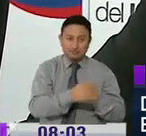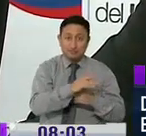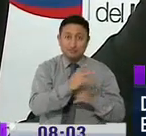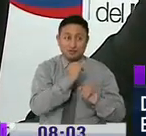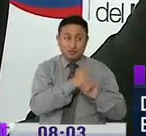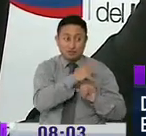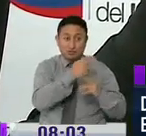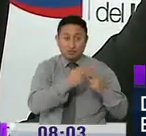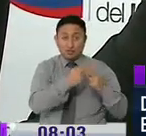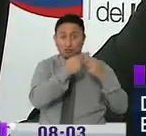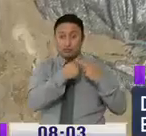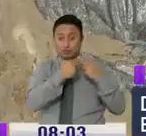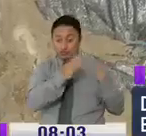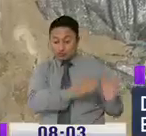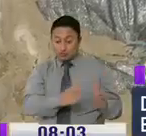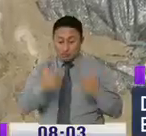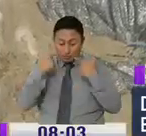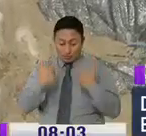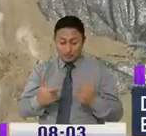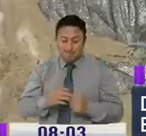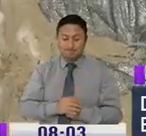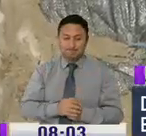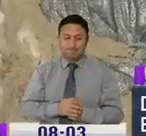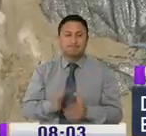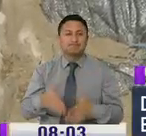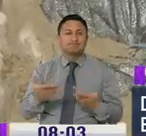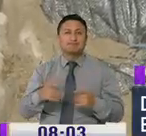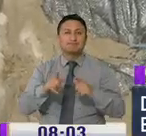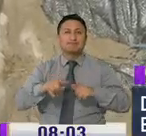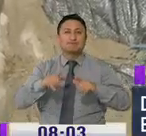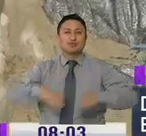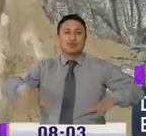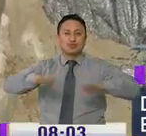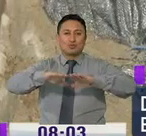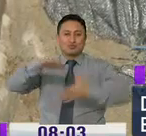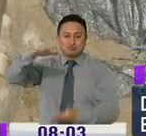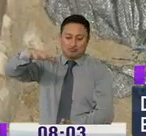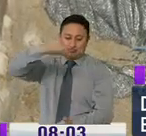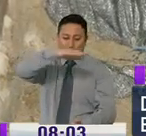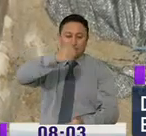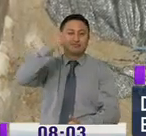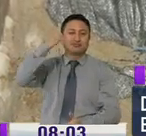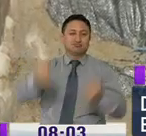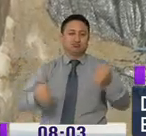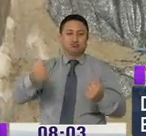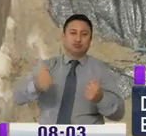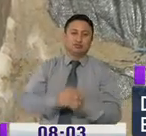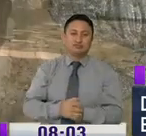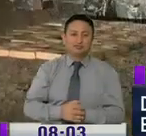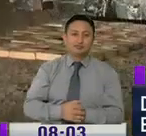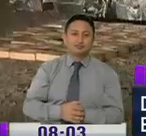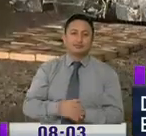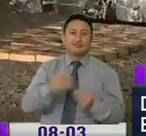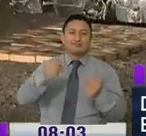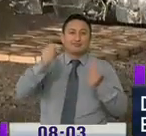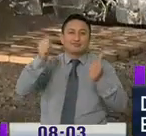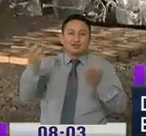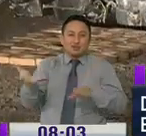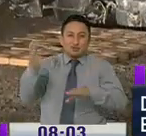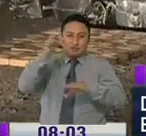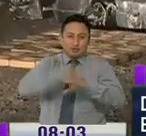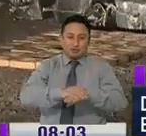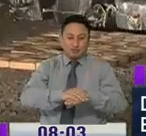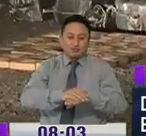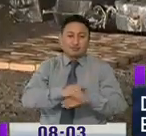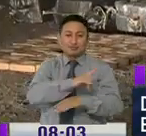encargadas de cuidar el orden. La cocaína fue encontrada en varios sacos de yute en el cajón del camión, estaba tapada con arena. El vehículo fue dejado